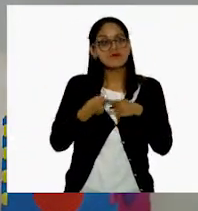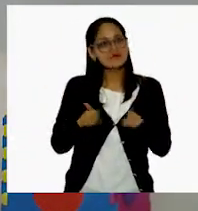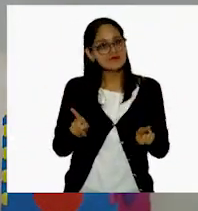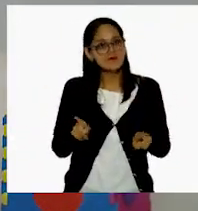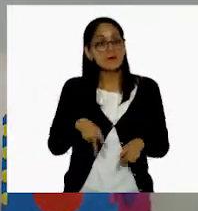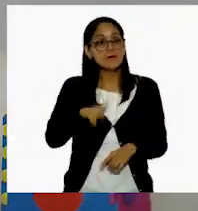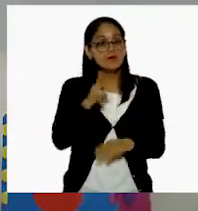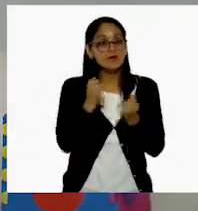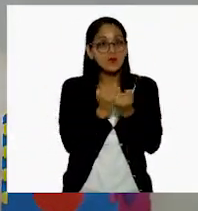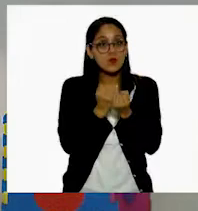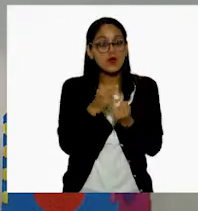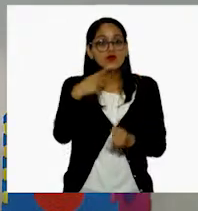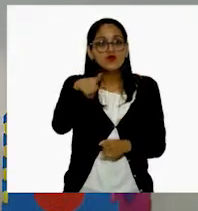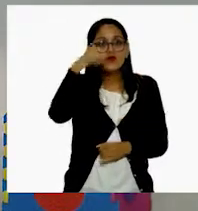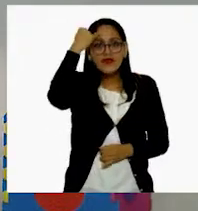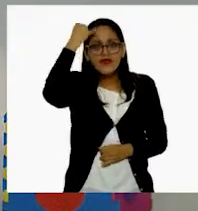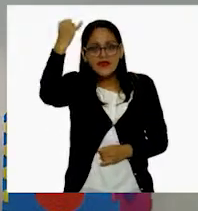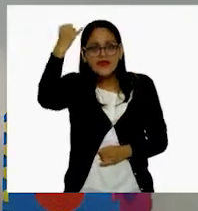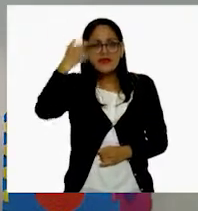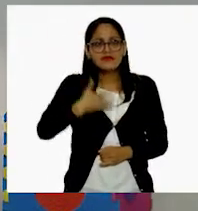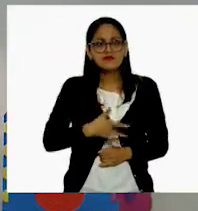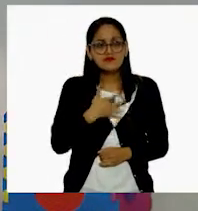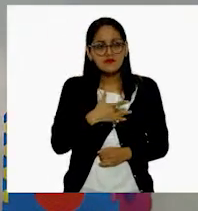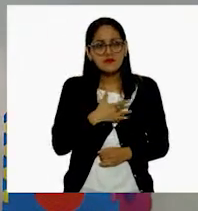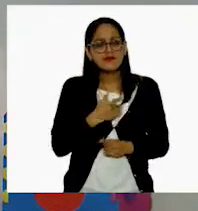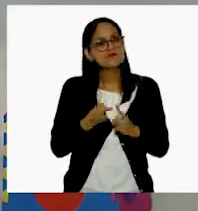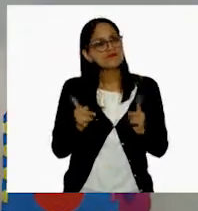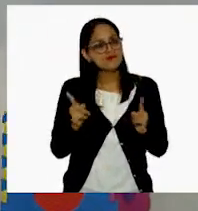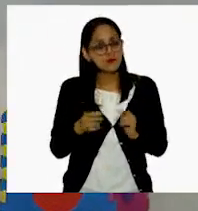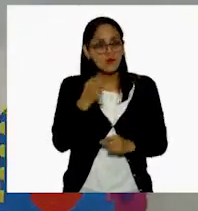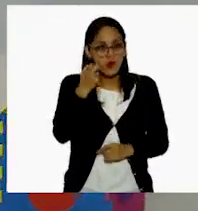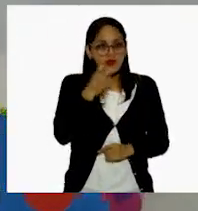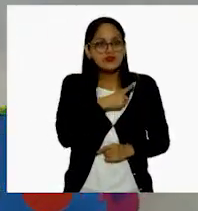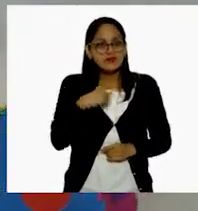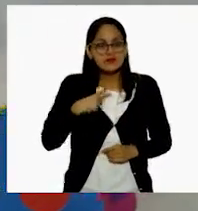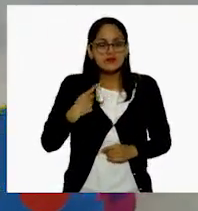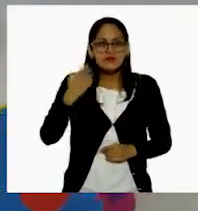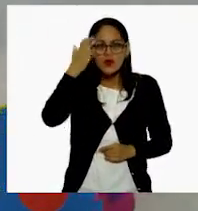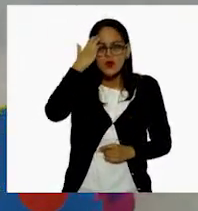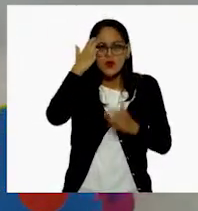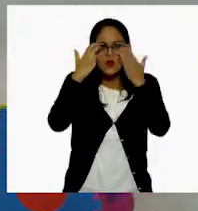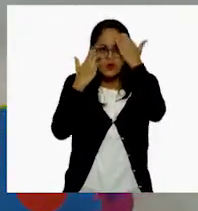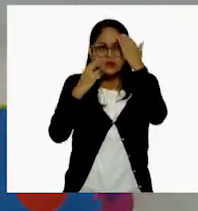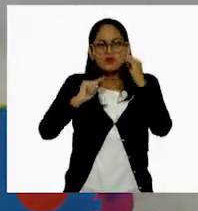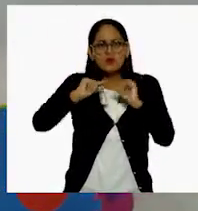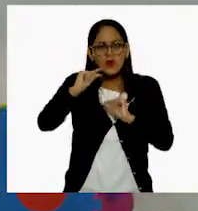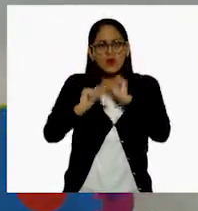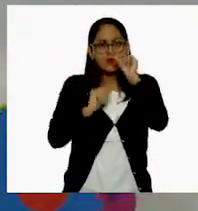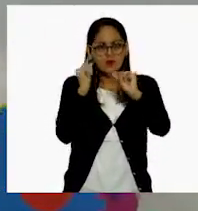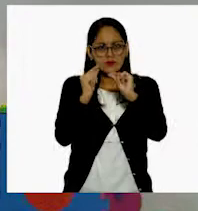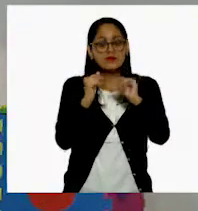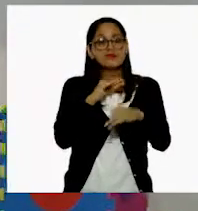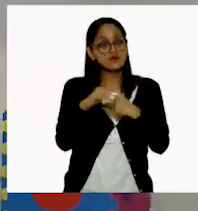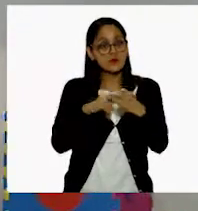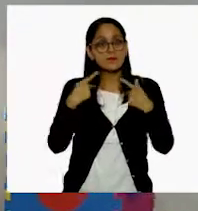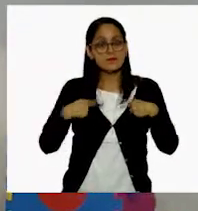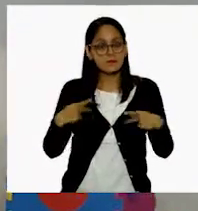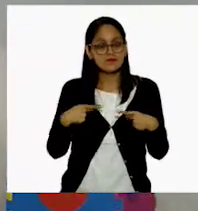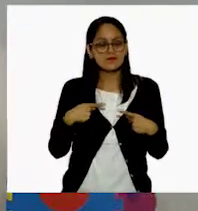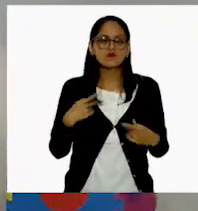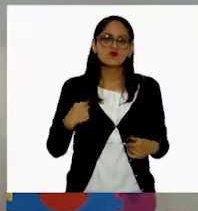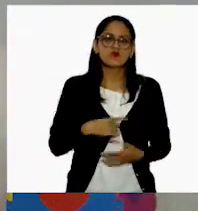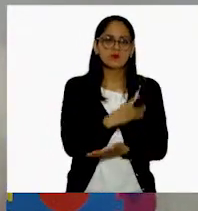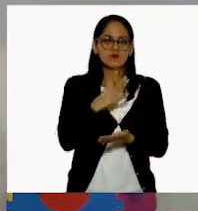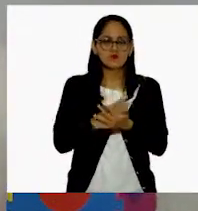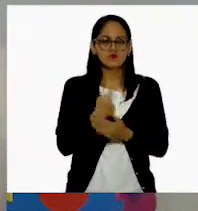sobre todo, nuestras ideas y sentimientos. Por eso debemos irnos conociendo poco a poco, ya que todas las personas somos